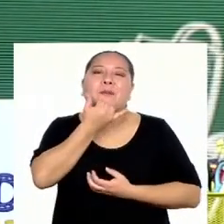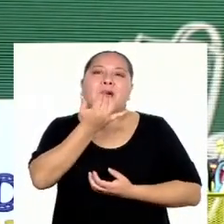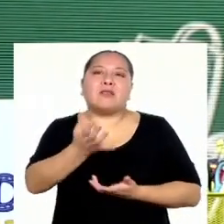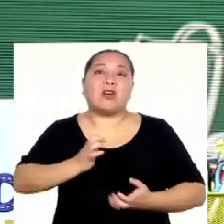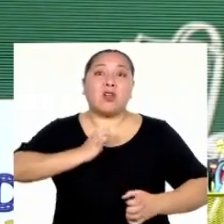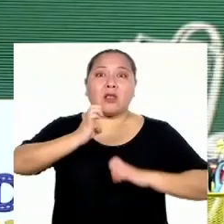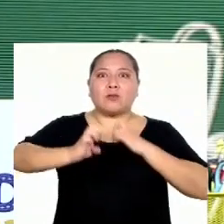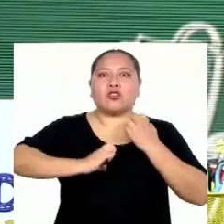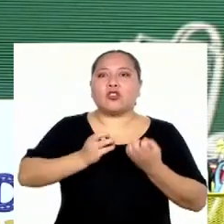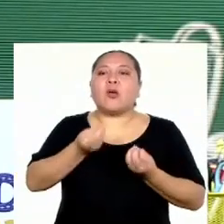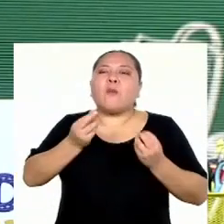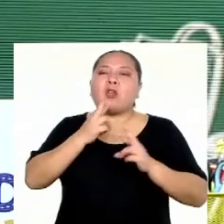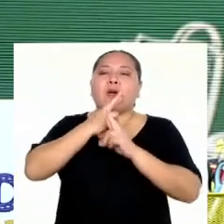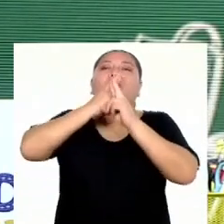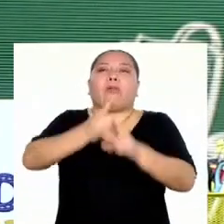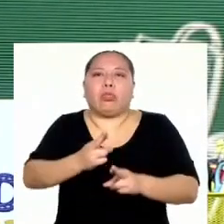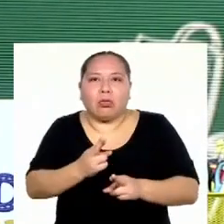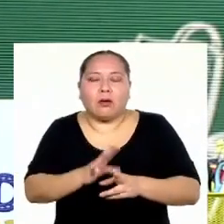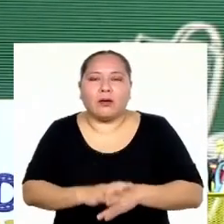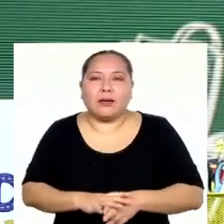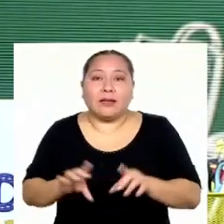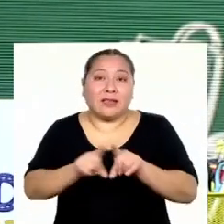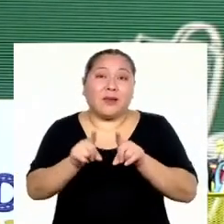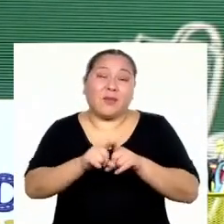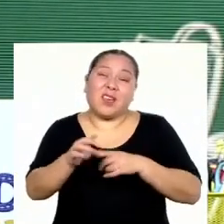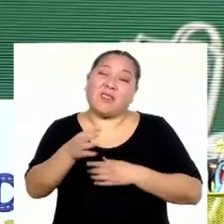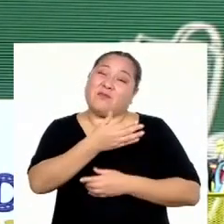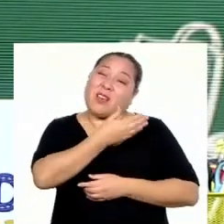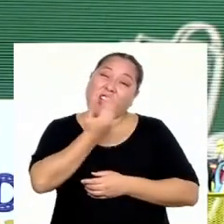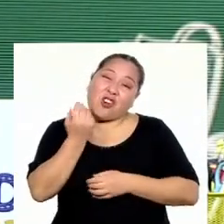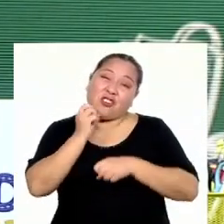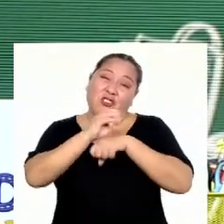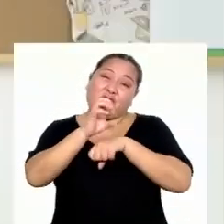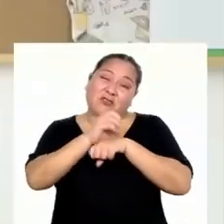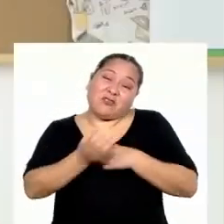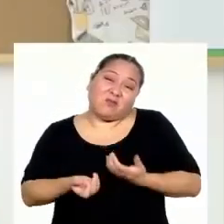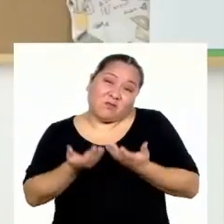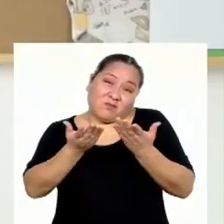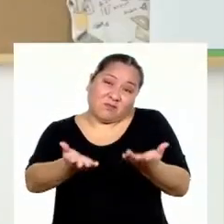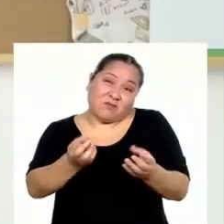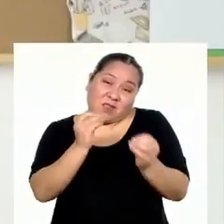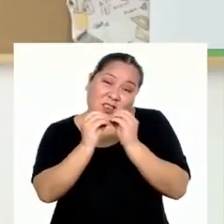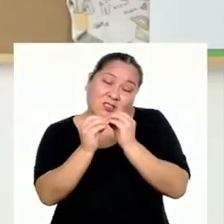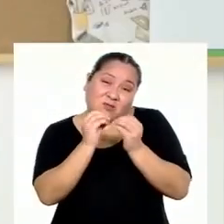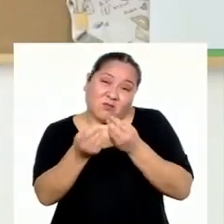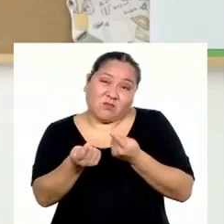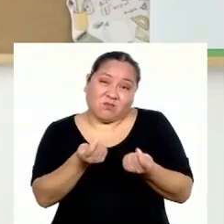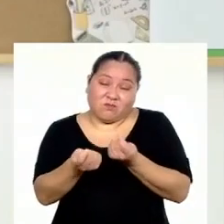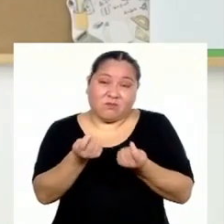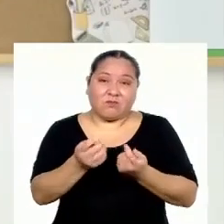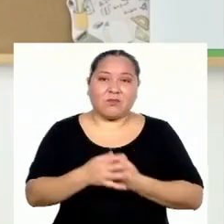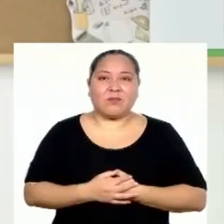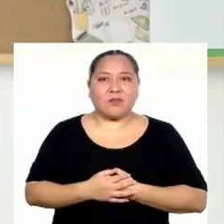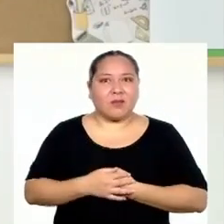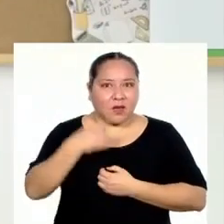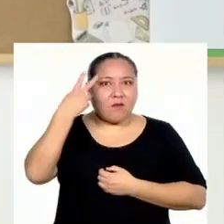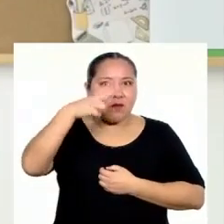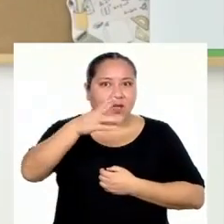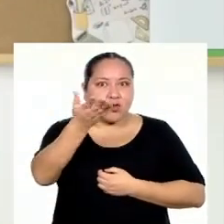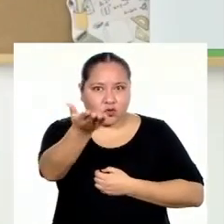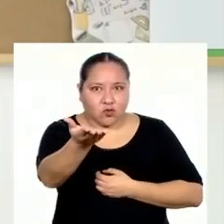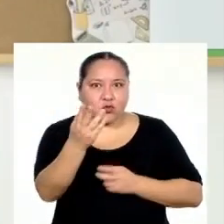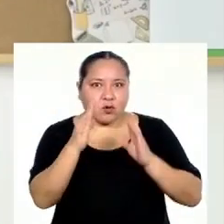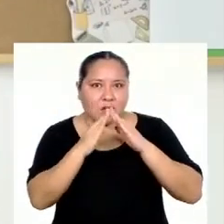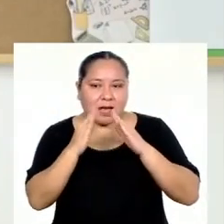y nuestras reacciones y también podemos dar mejores consejos para manejarlas. ¿Ya vieron en sus casas lo importante que es